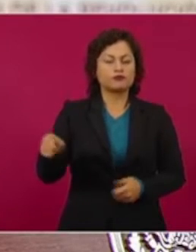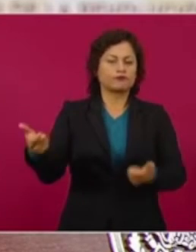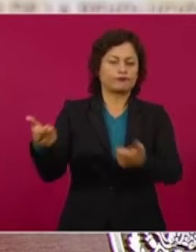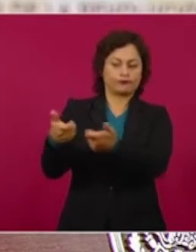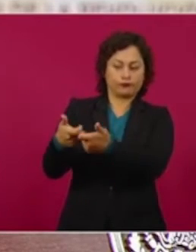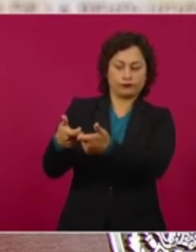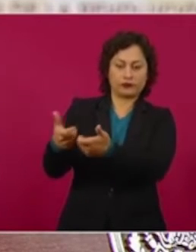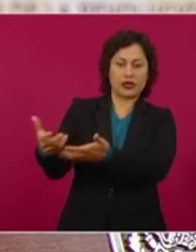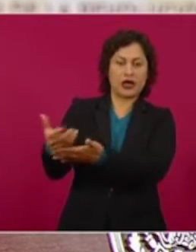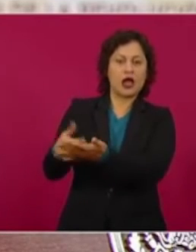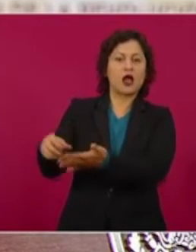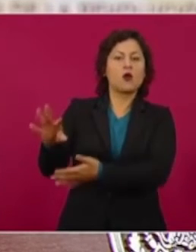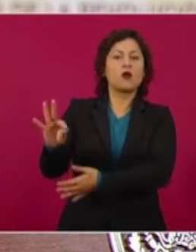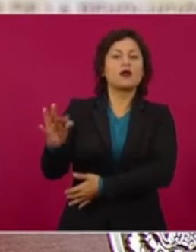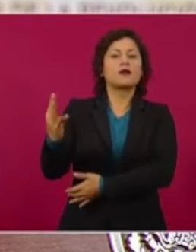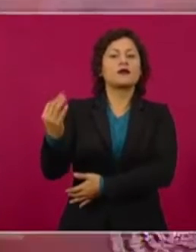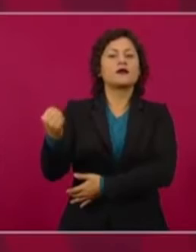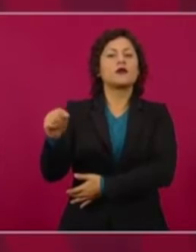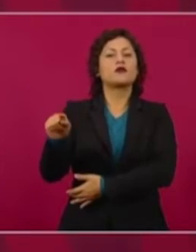49.9%